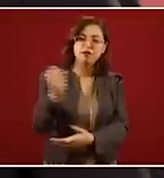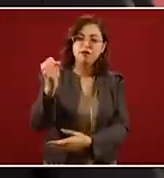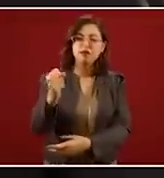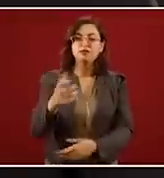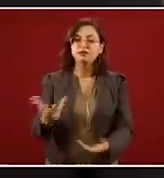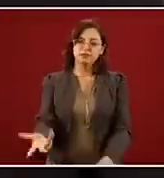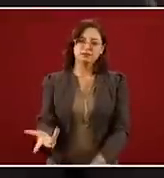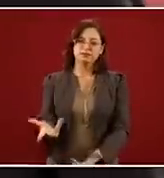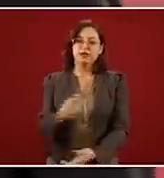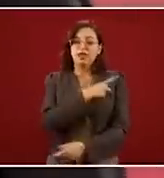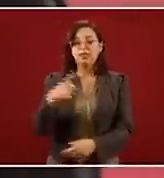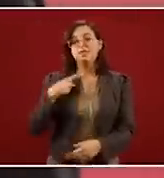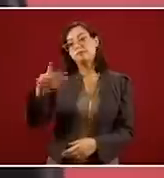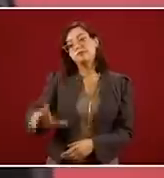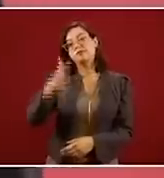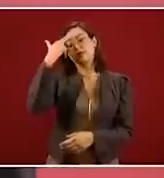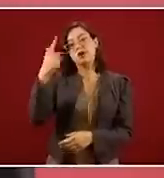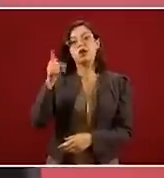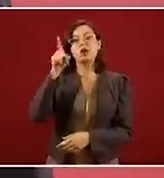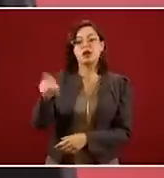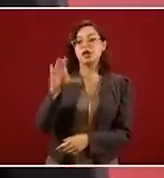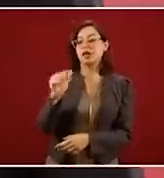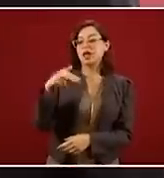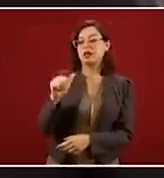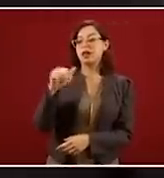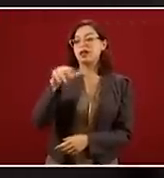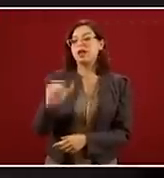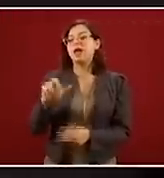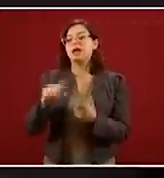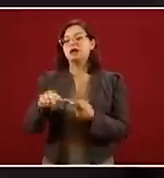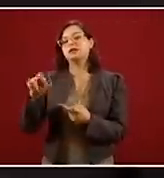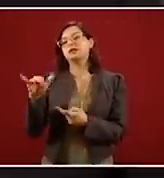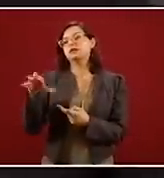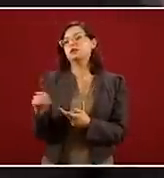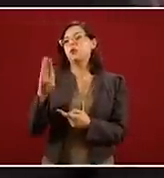que recordar lo que pasó en Cananea y en Río Blanco.